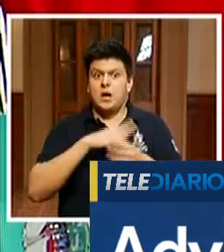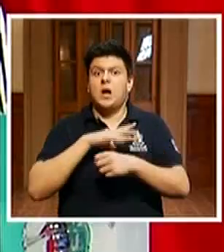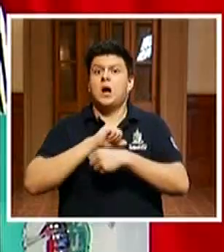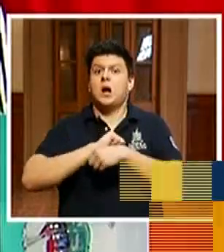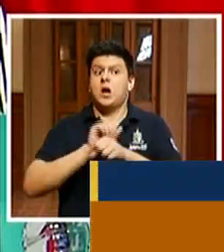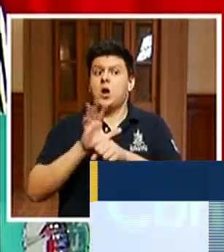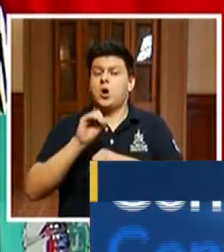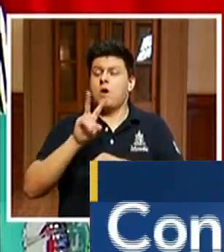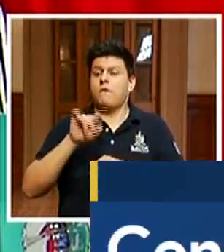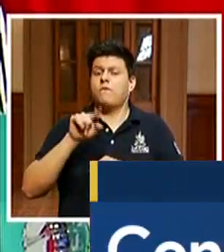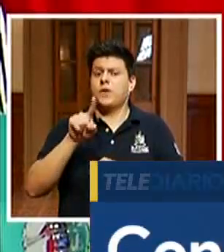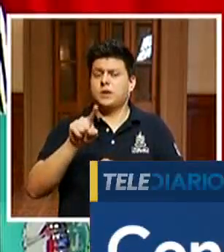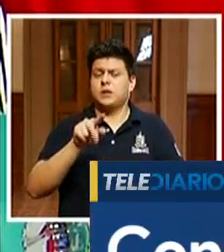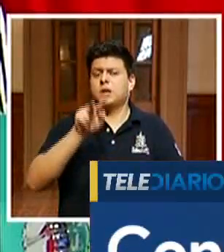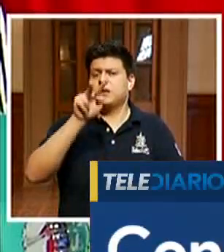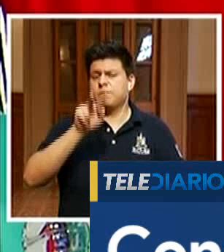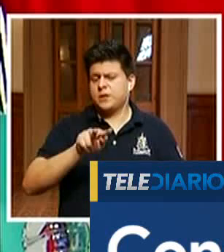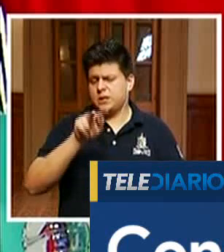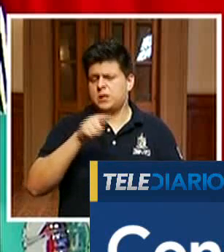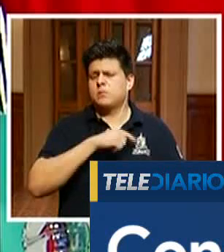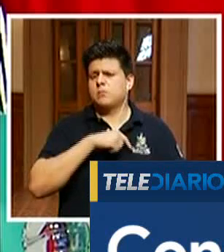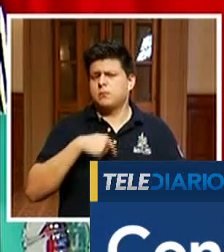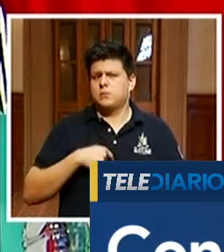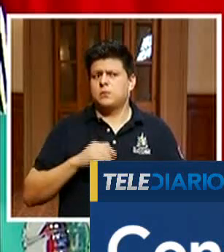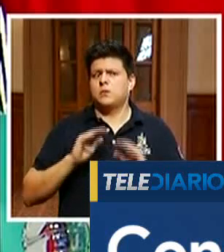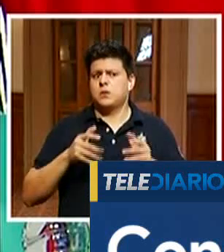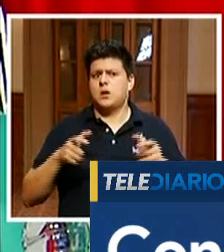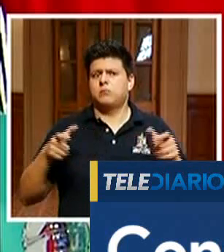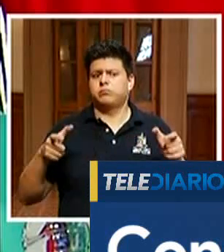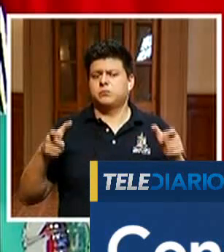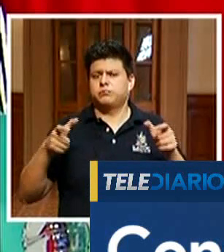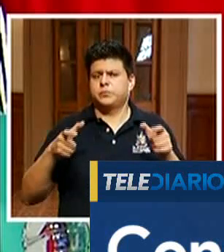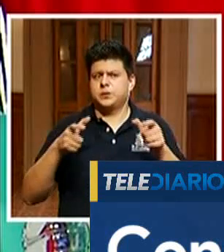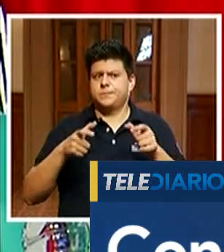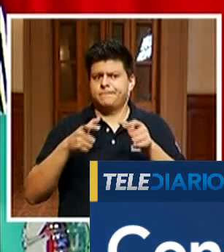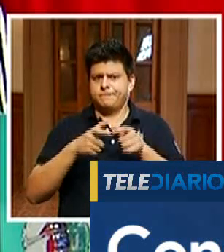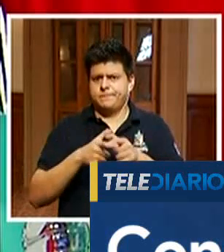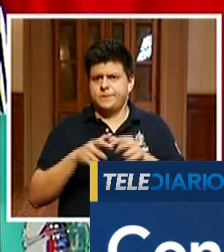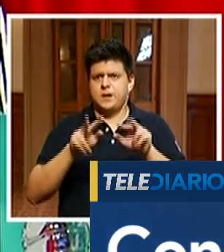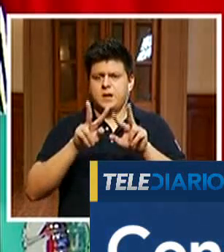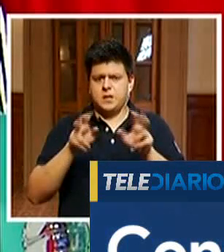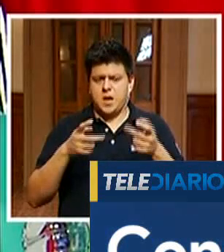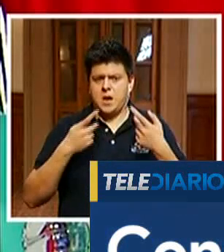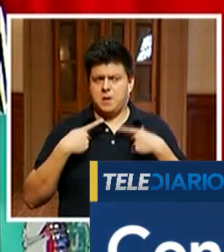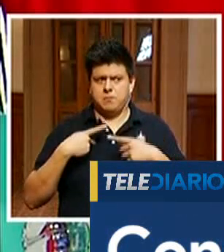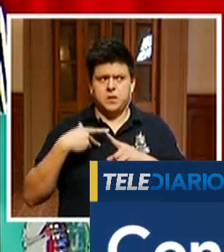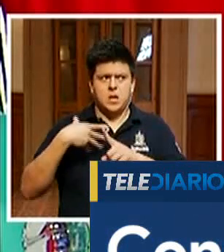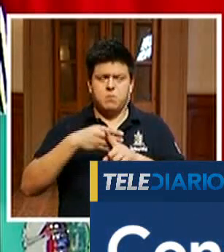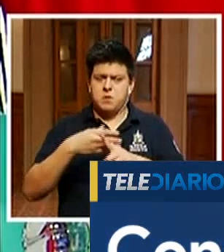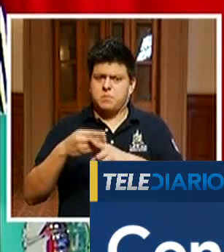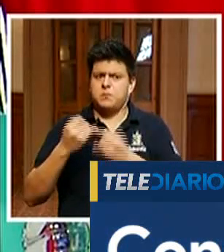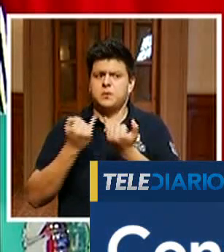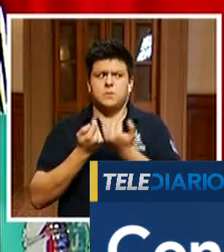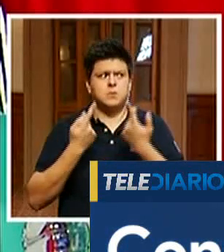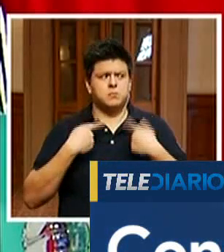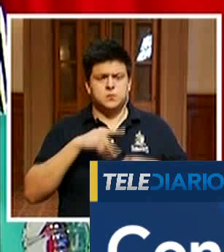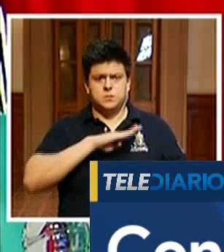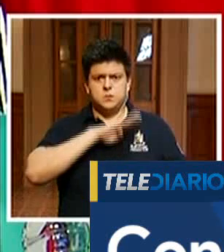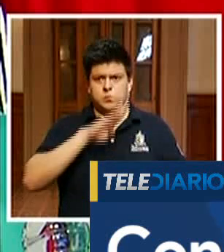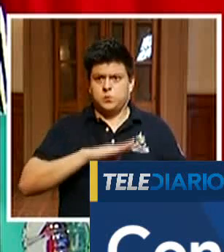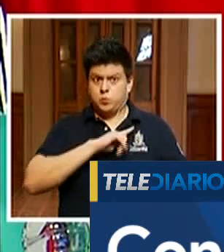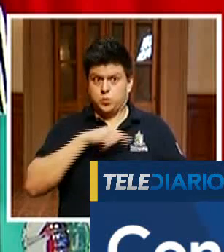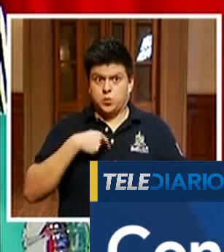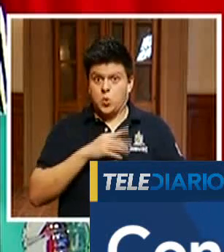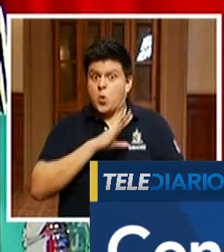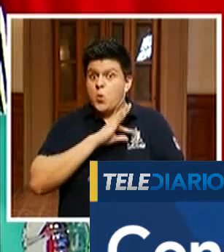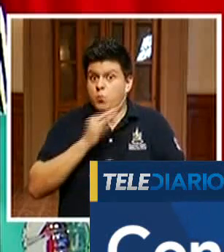es cierto, hemos disminuido, ¿verdad?, los casos, no estamos exentos de un rebrote,